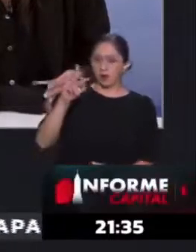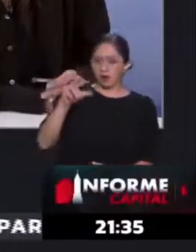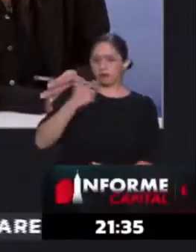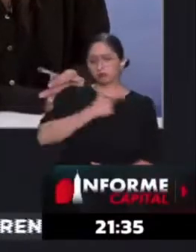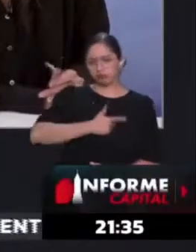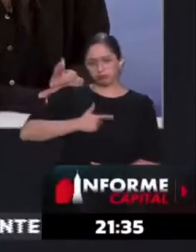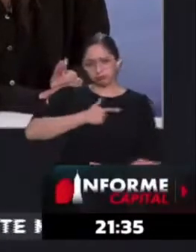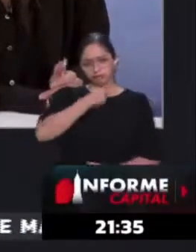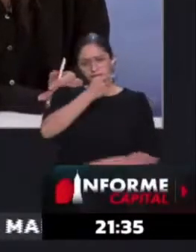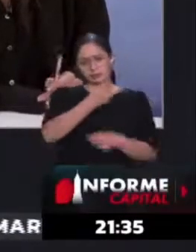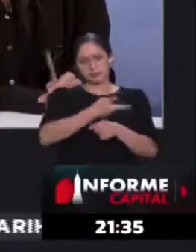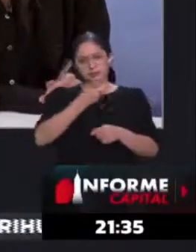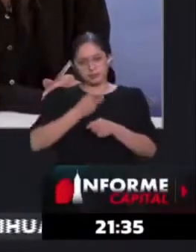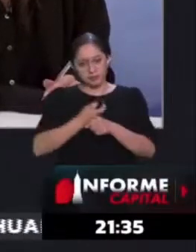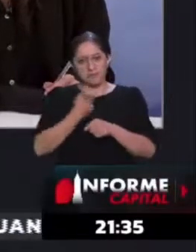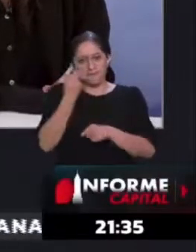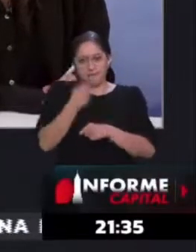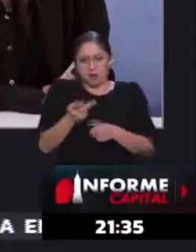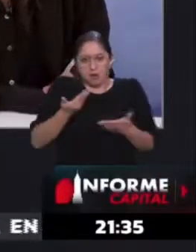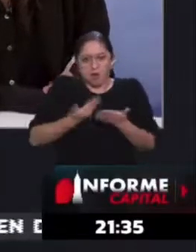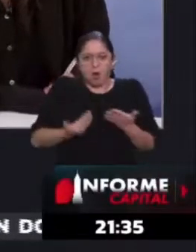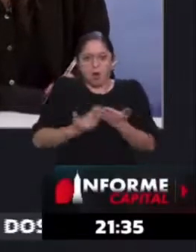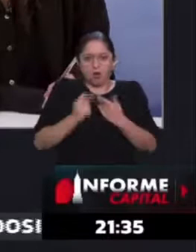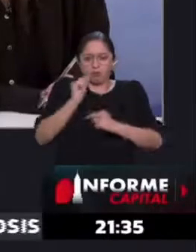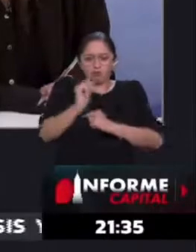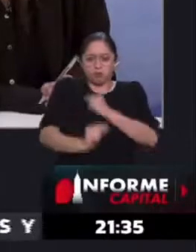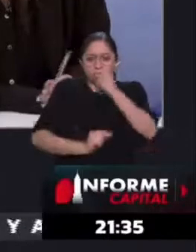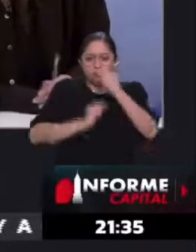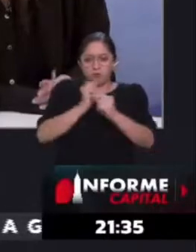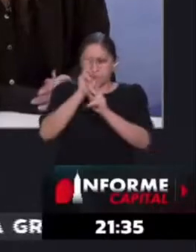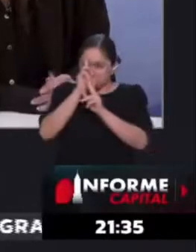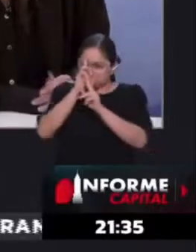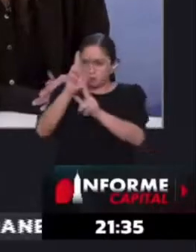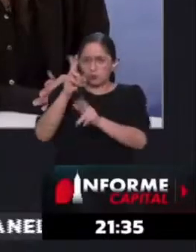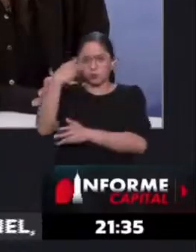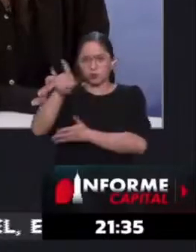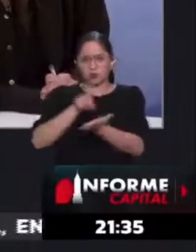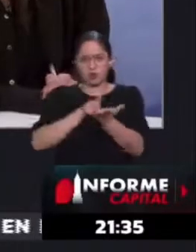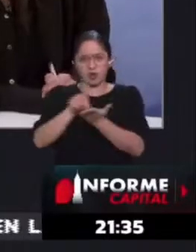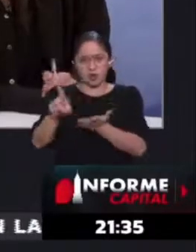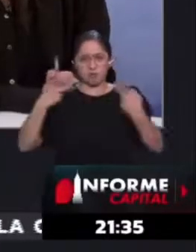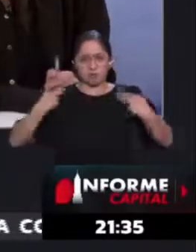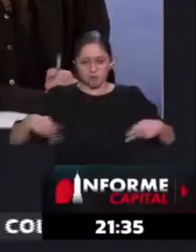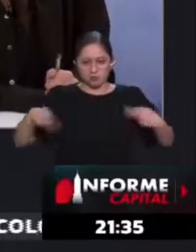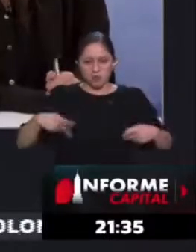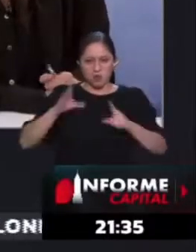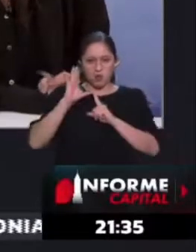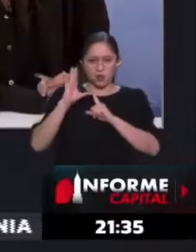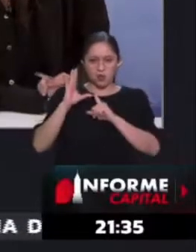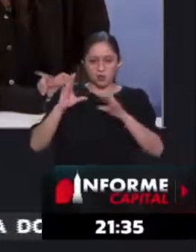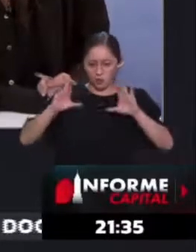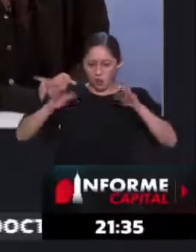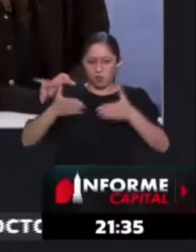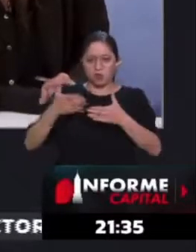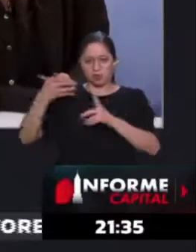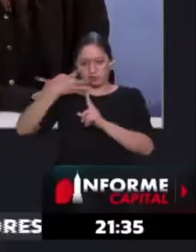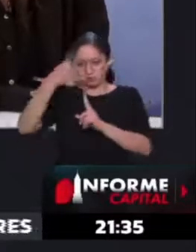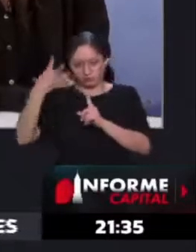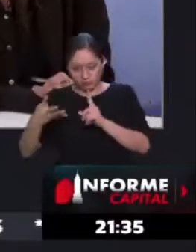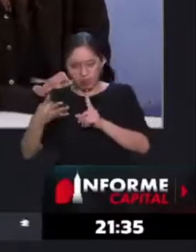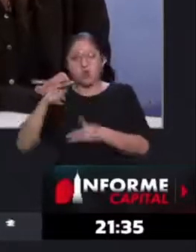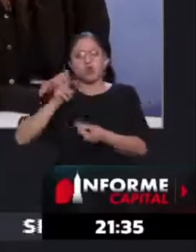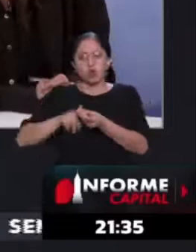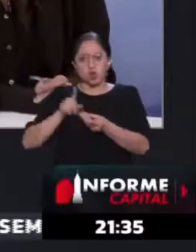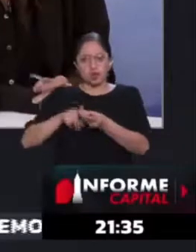más en los derechos de las personas, en este caso de personas de la diversidad sexual, en el estado de